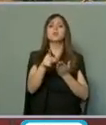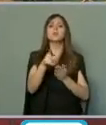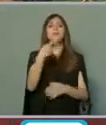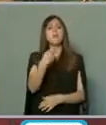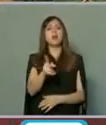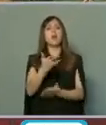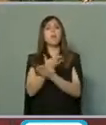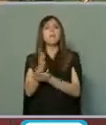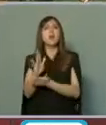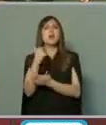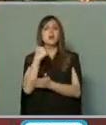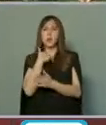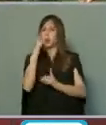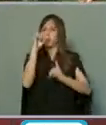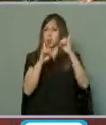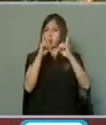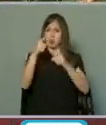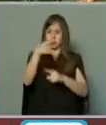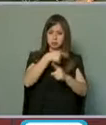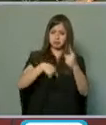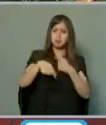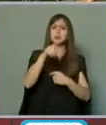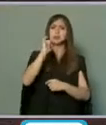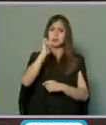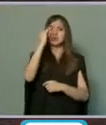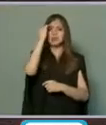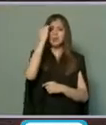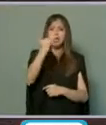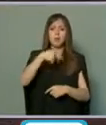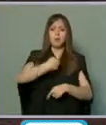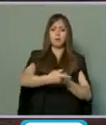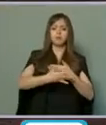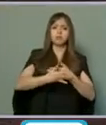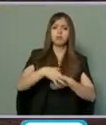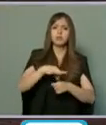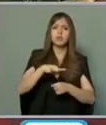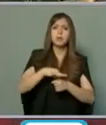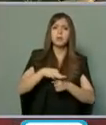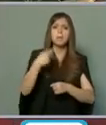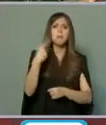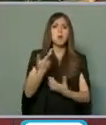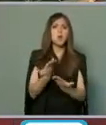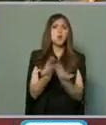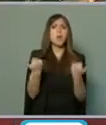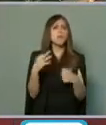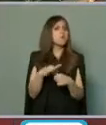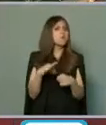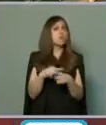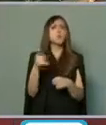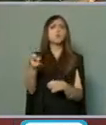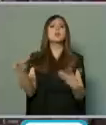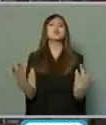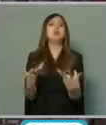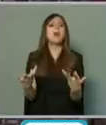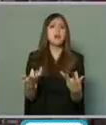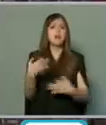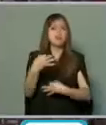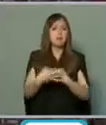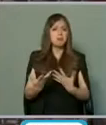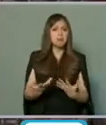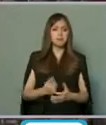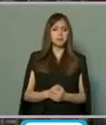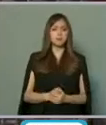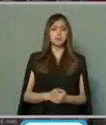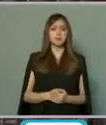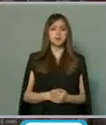también entonces otra duda. Todo esto está maravilloso en tiempo electoral, pero entonces, ¿y cuando no hay elecciones, ustedes qué hacen? Te platico, porque